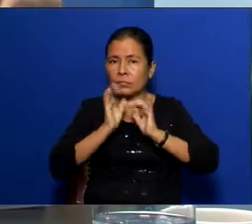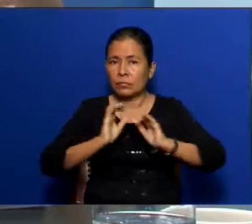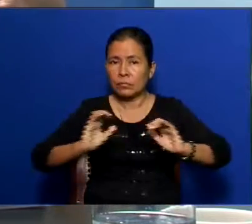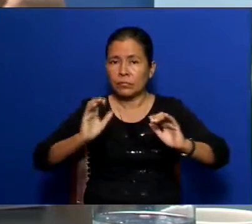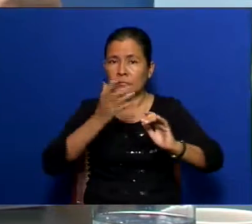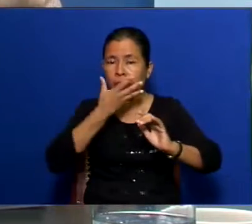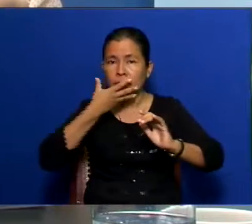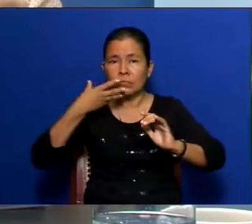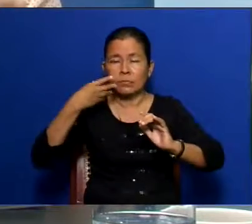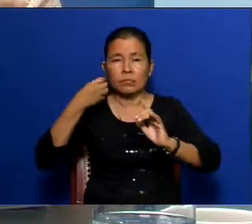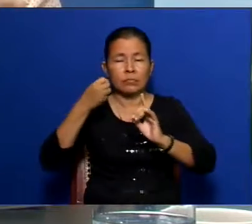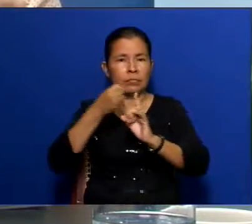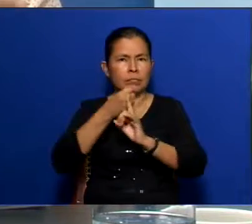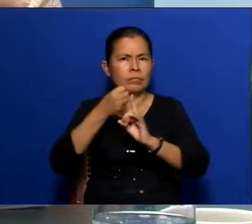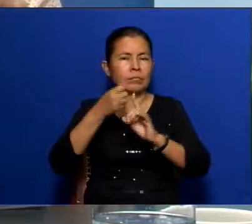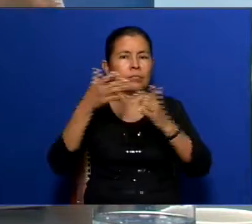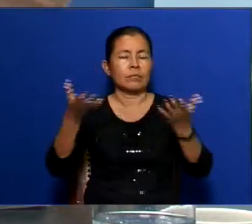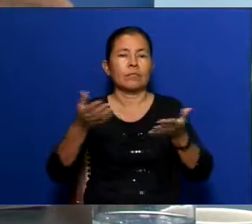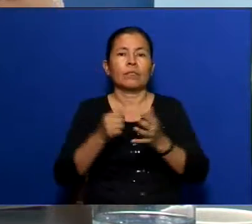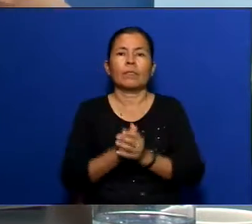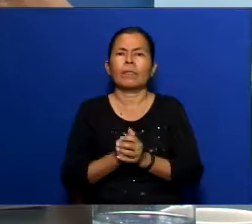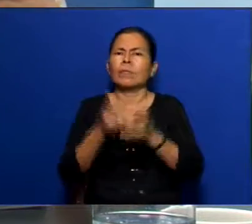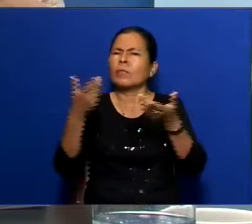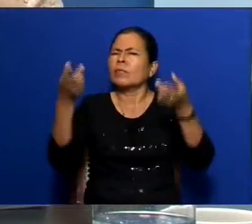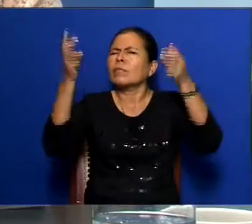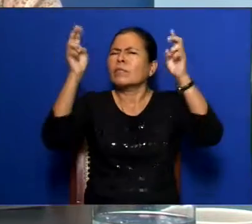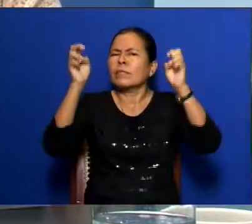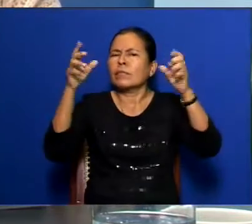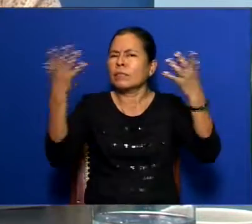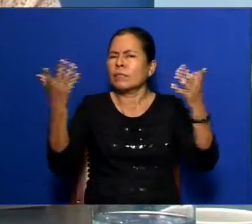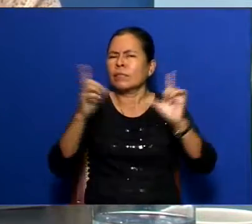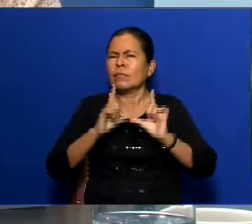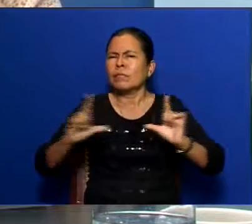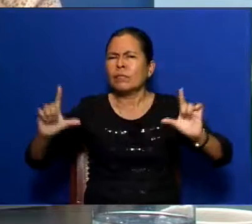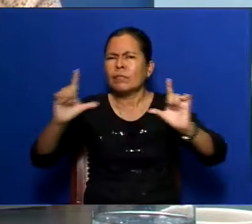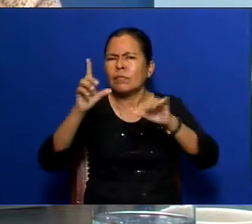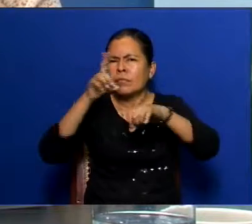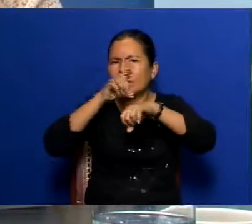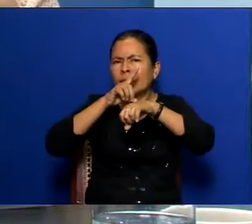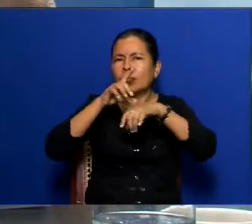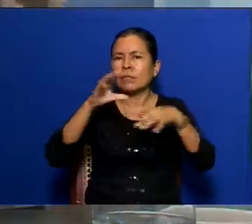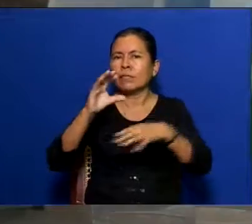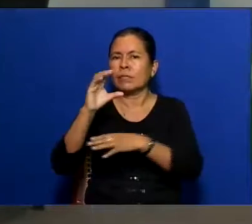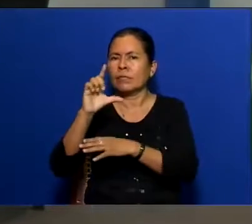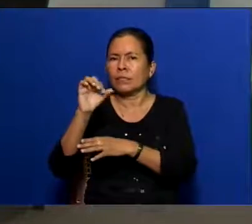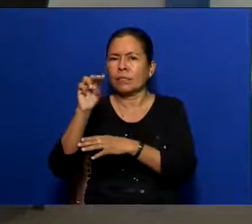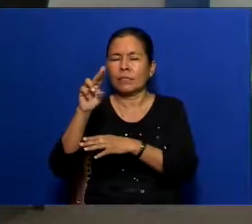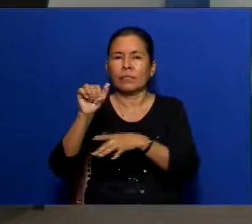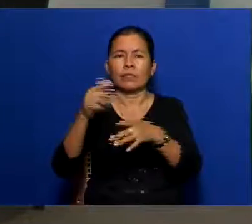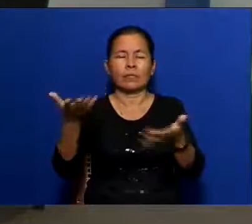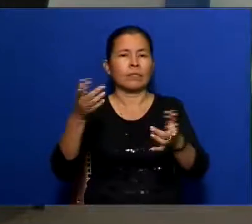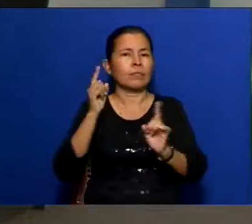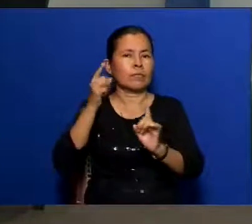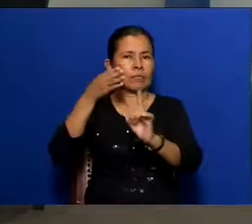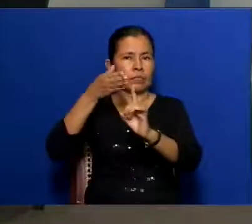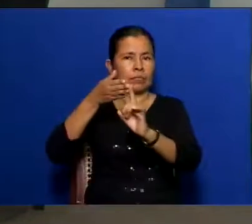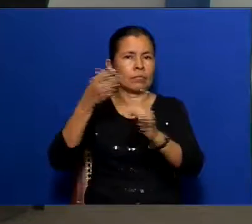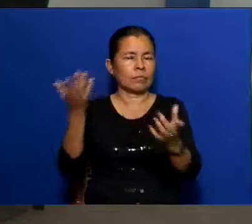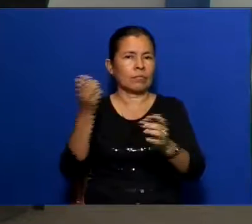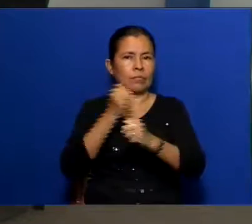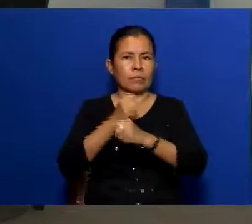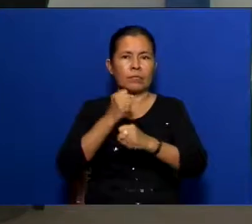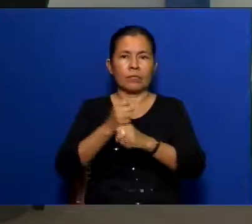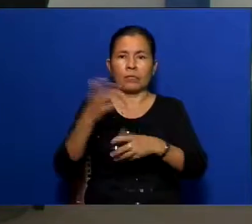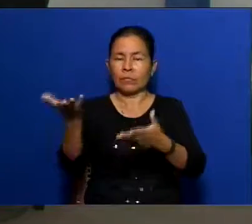Pero antes de hablar sobre el fin, la finalidad de esta clínica, me gustaría que demos a conocer a las y